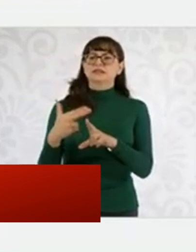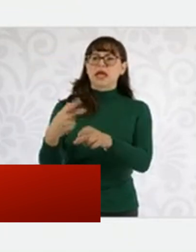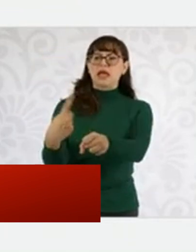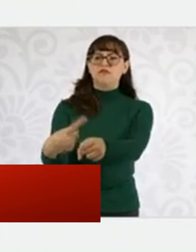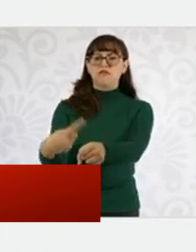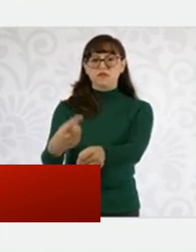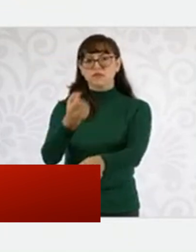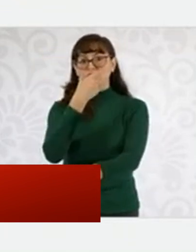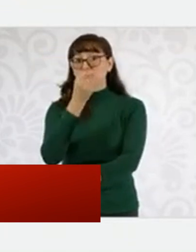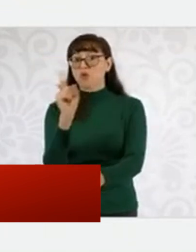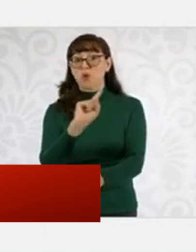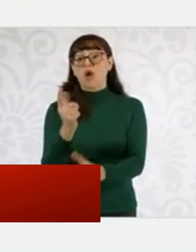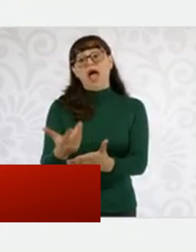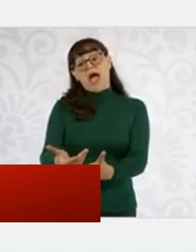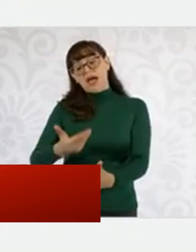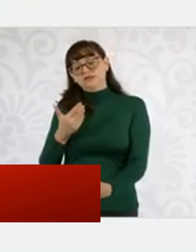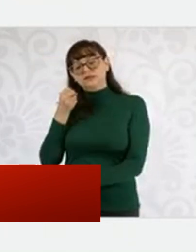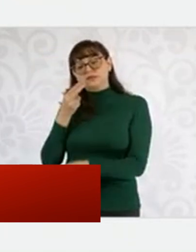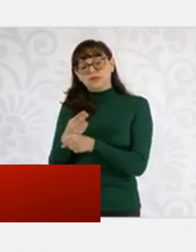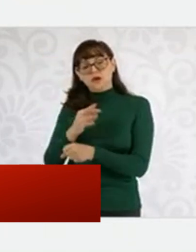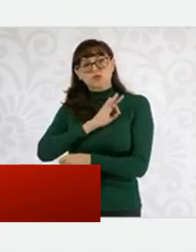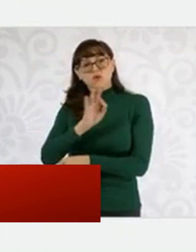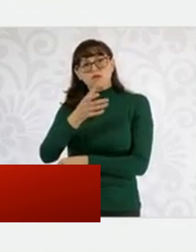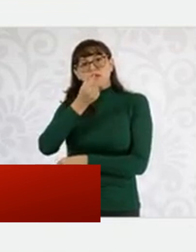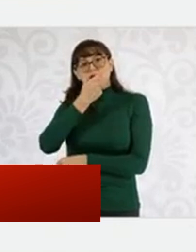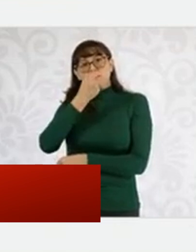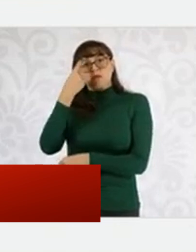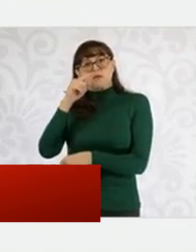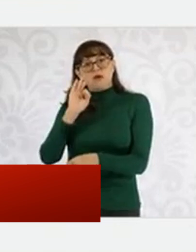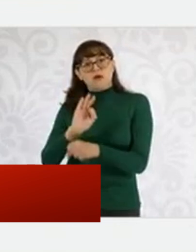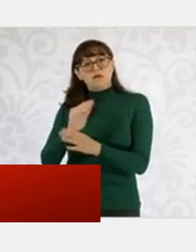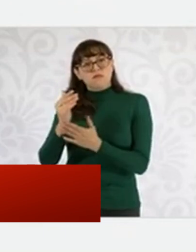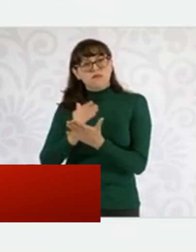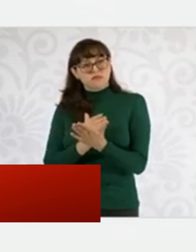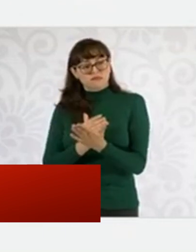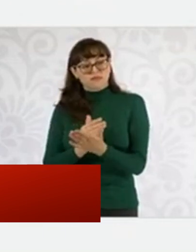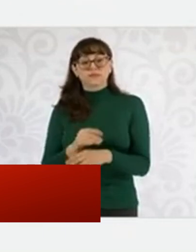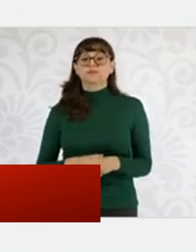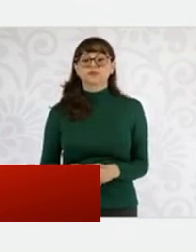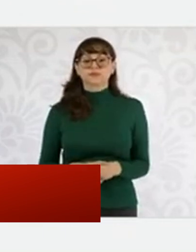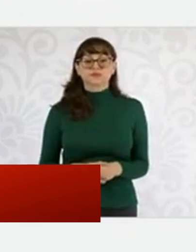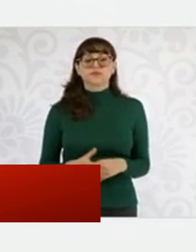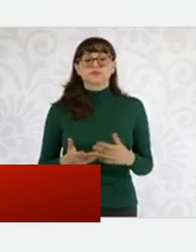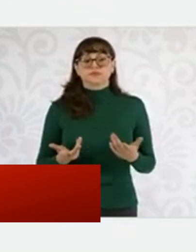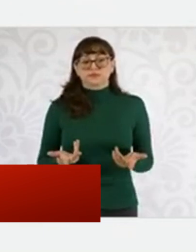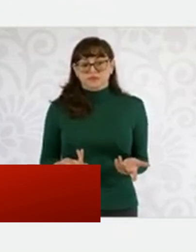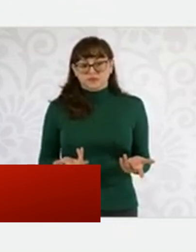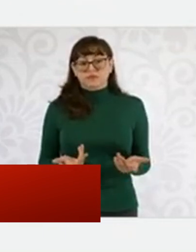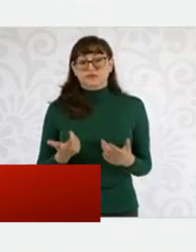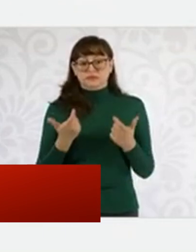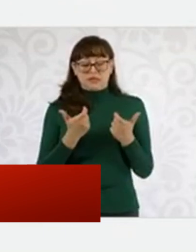en la prevención y en la atención primaria. Tiene muchas implicaciones, tiene